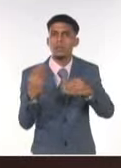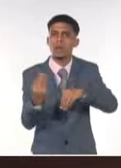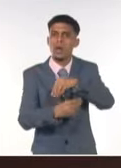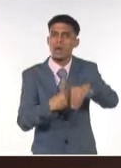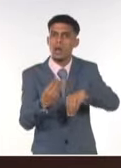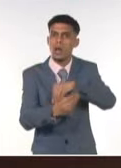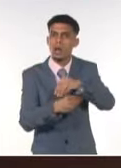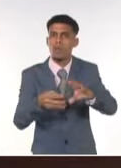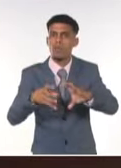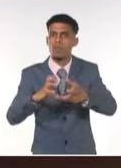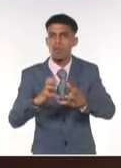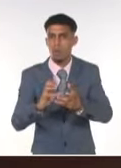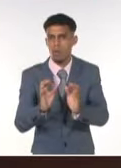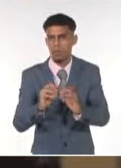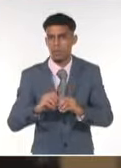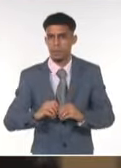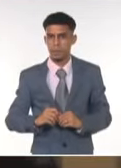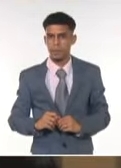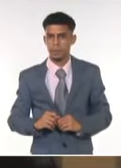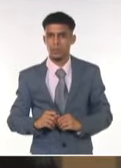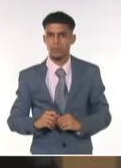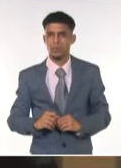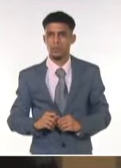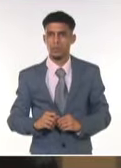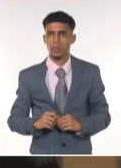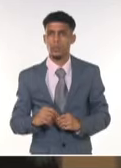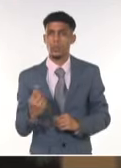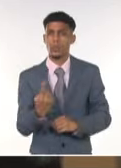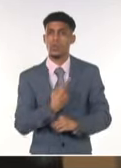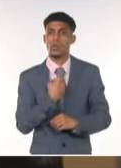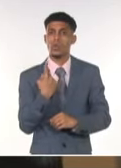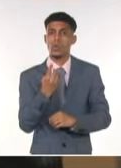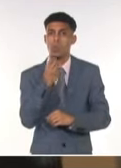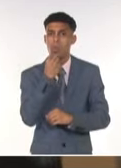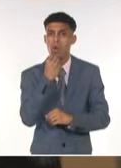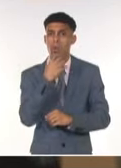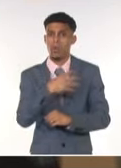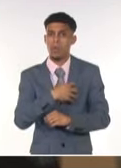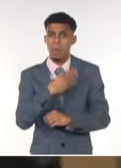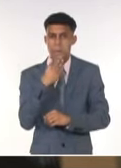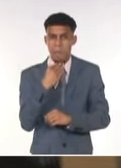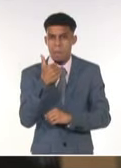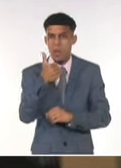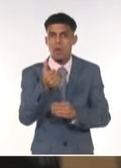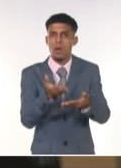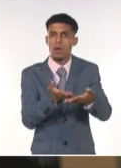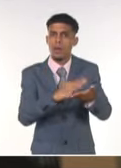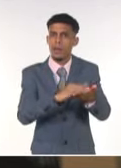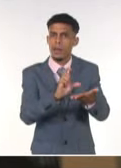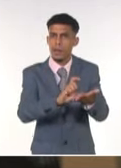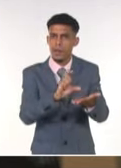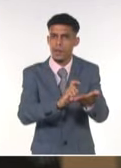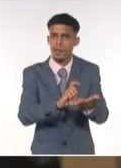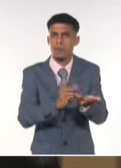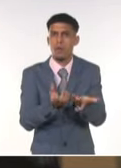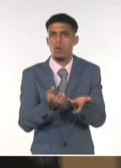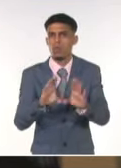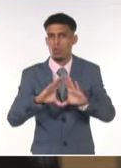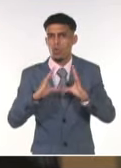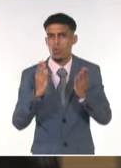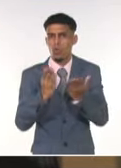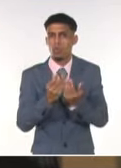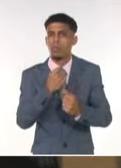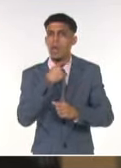concepción curricular. Nosotros podemos tener los mejores libros, planes, programas, orientaciones metodológicas, cuadernos de trabajo, que si nosotros